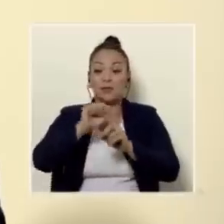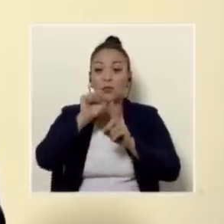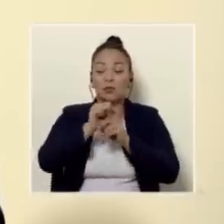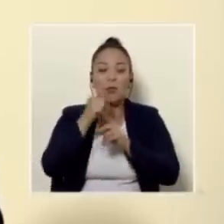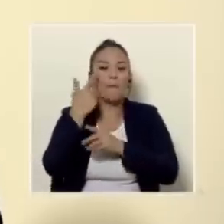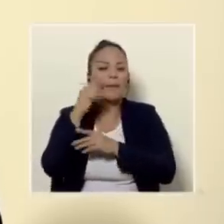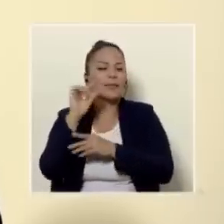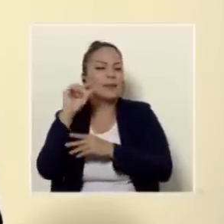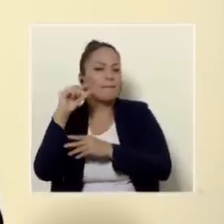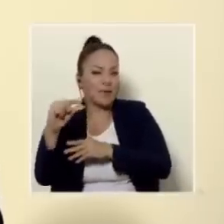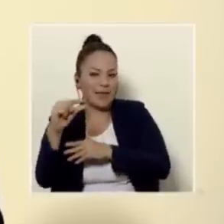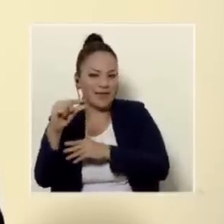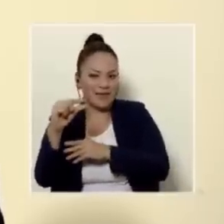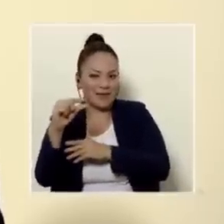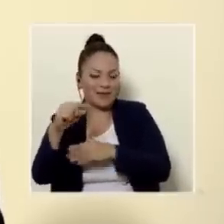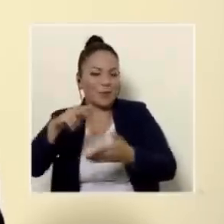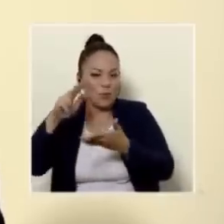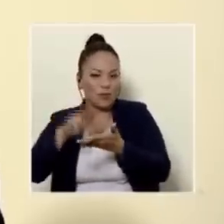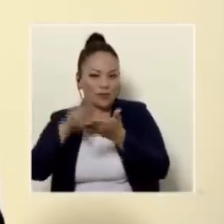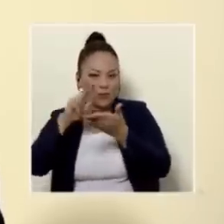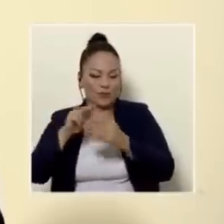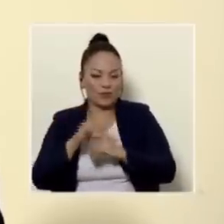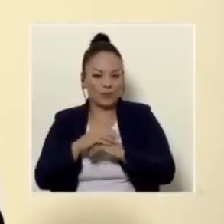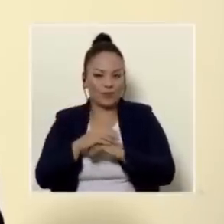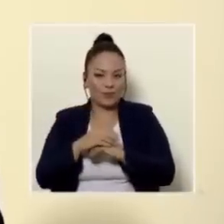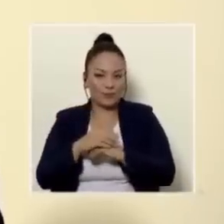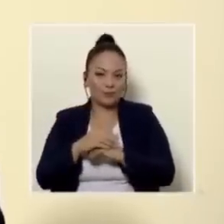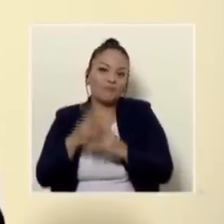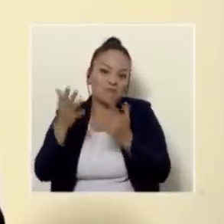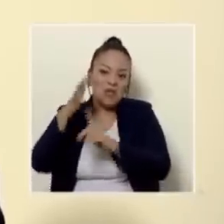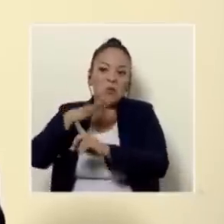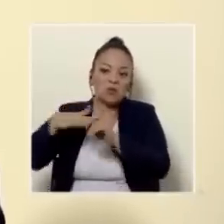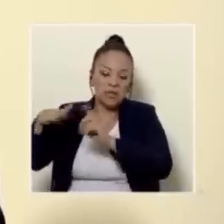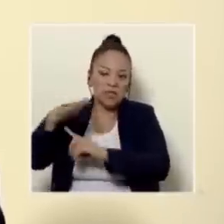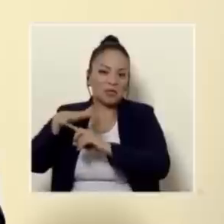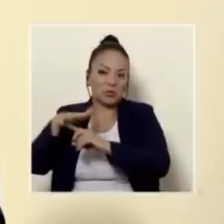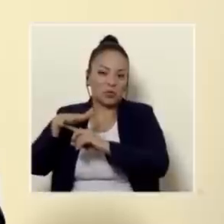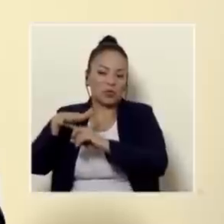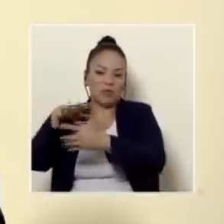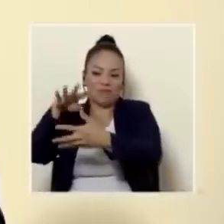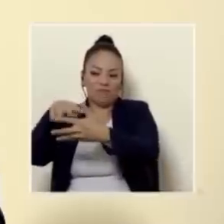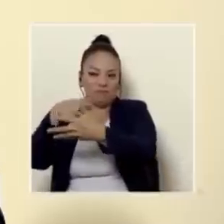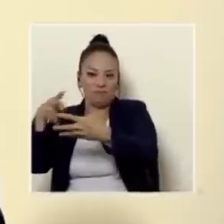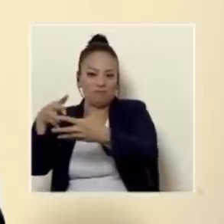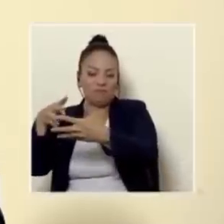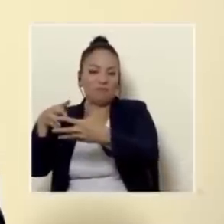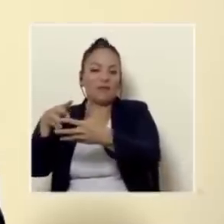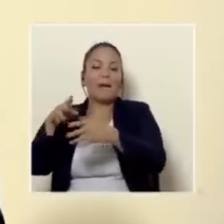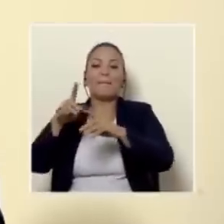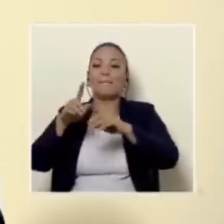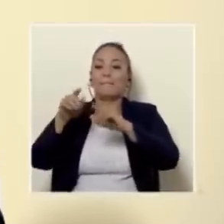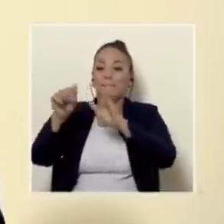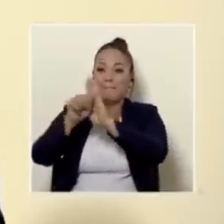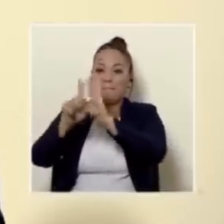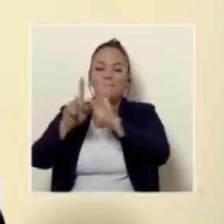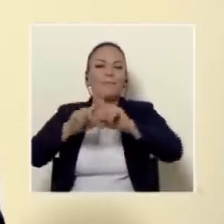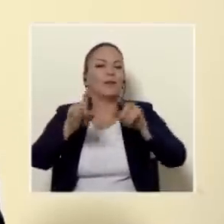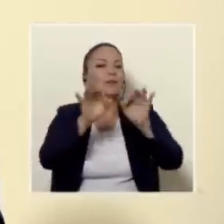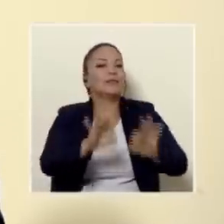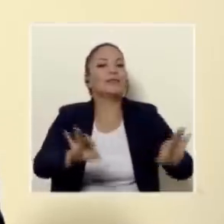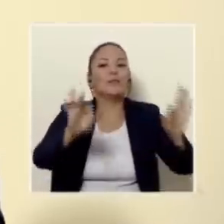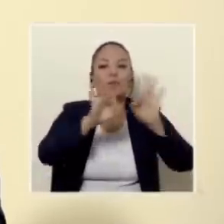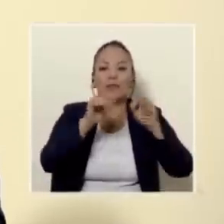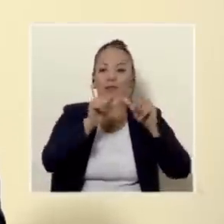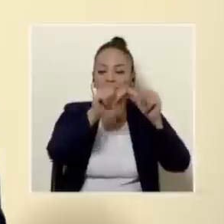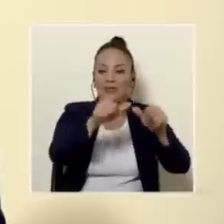parecen pequeñas en el contexto de una agenda legislativa, pero que son vitales para la sobrevivencia de